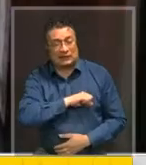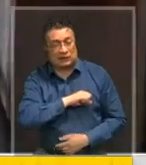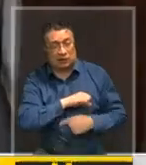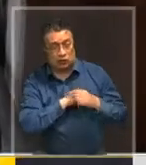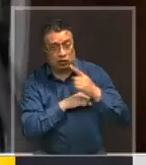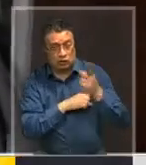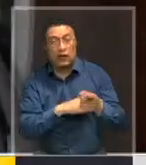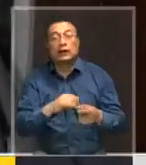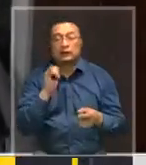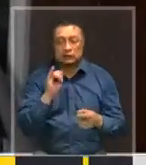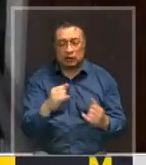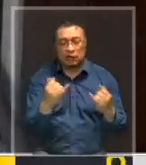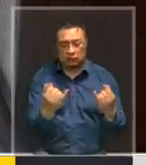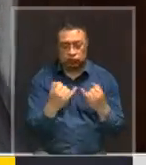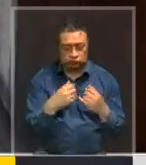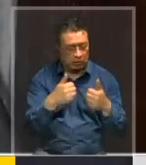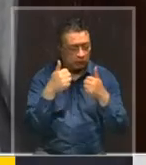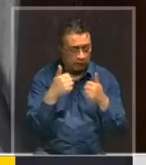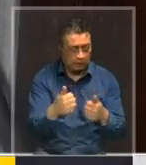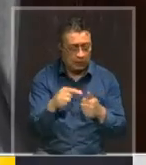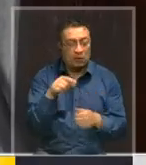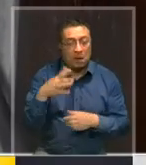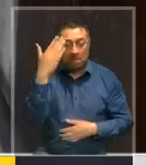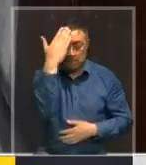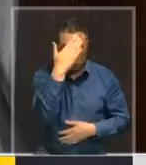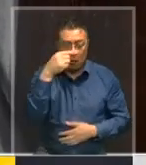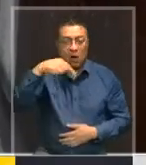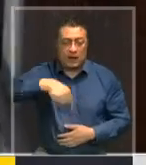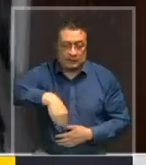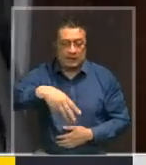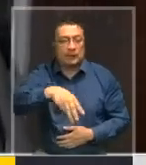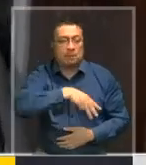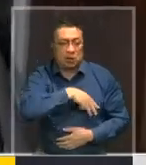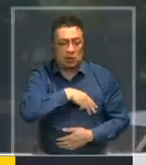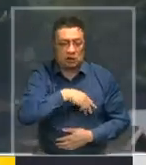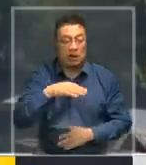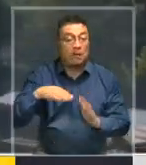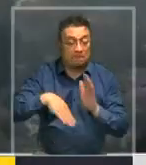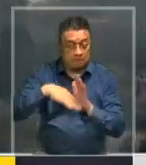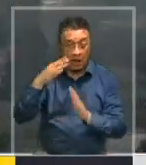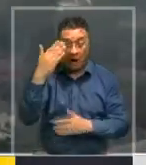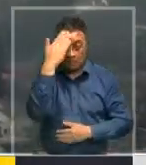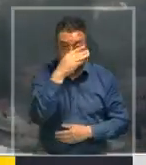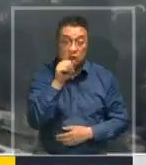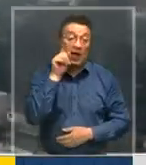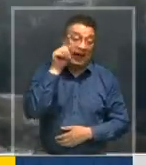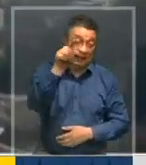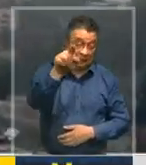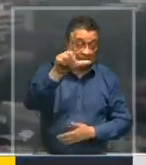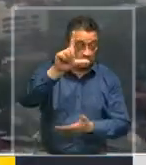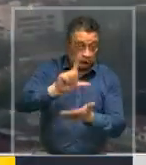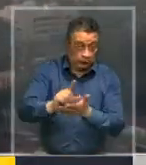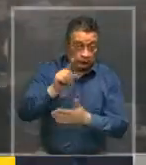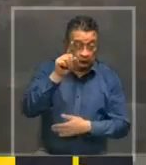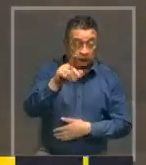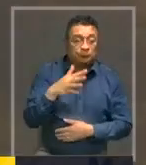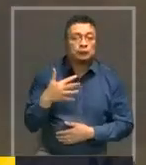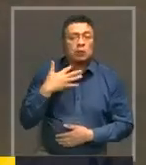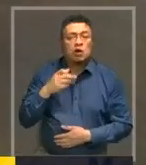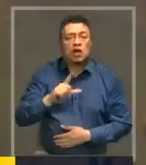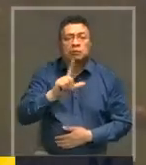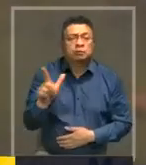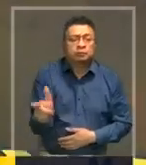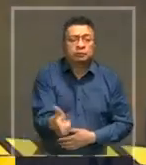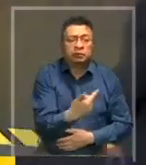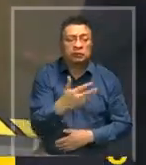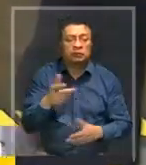el reporte. Nos preocupaba la situación aquí en la región metropolitana, pero más nos preocupa la verdad lo que está ocurriendo en esa zona. ¿Por qué demoraría tanto en